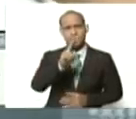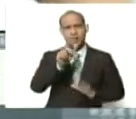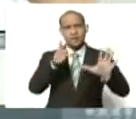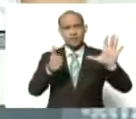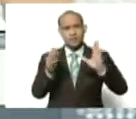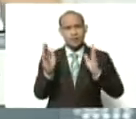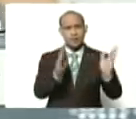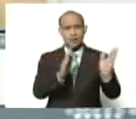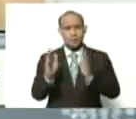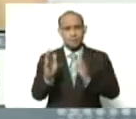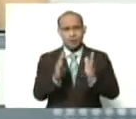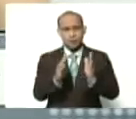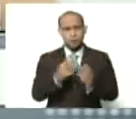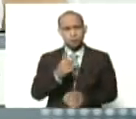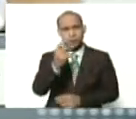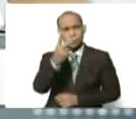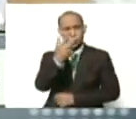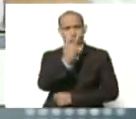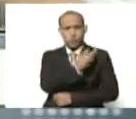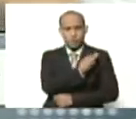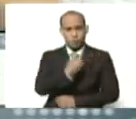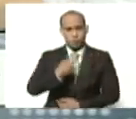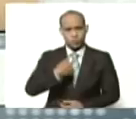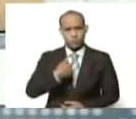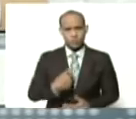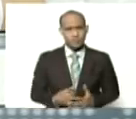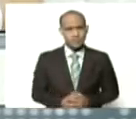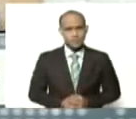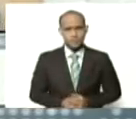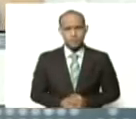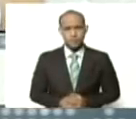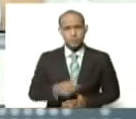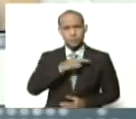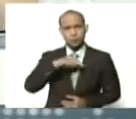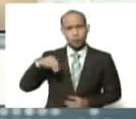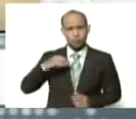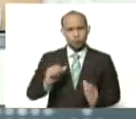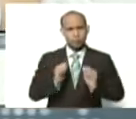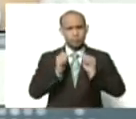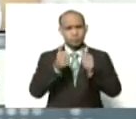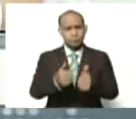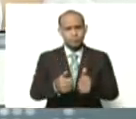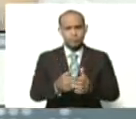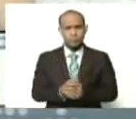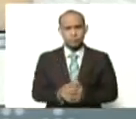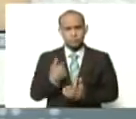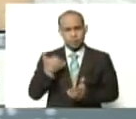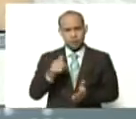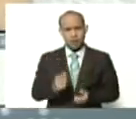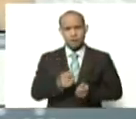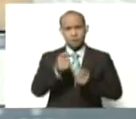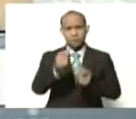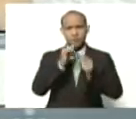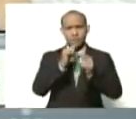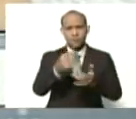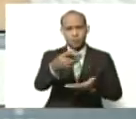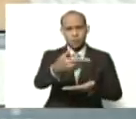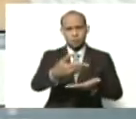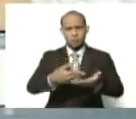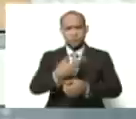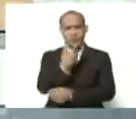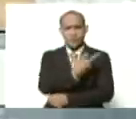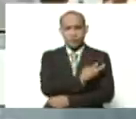marzo me corresponde la segunda vacuna. Nosotros hemos arrancado, aquí tengo el informe de la